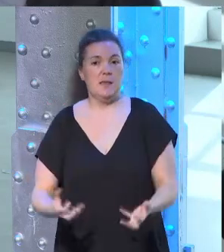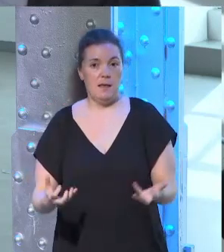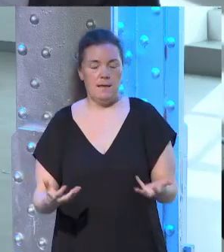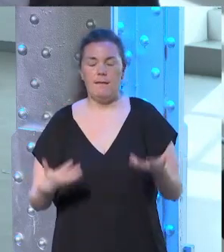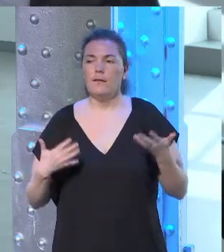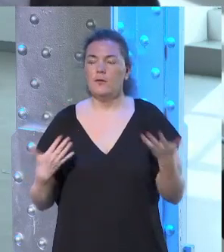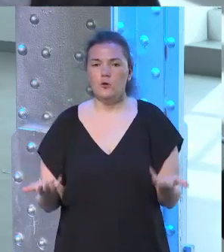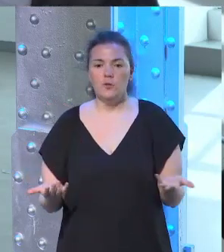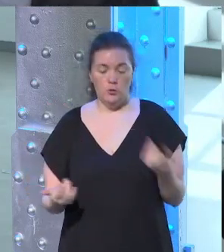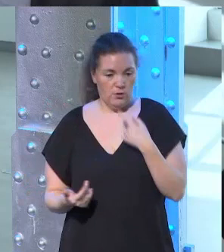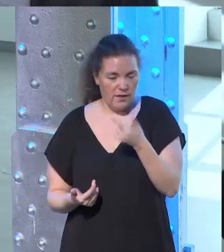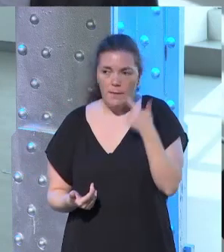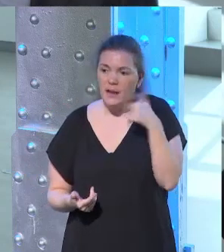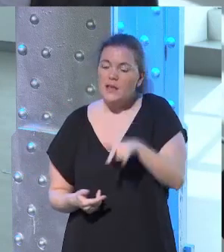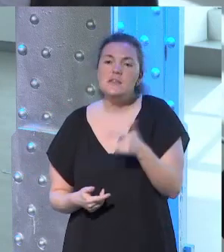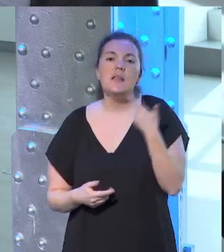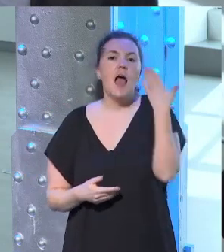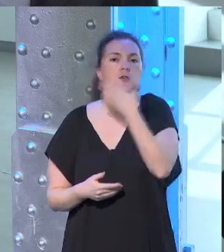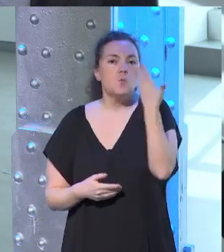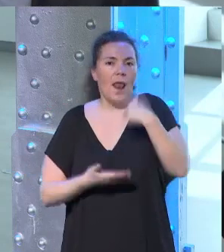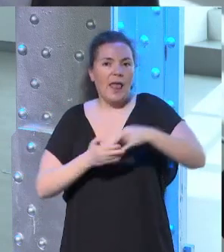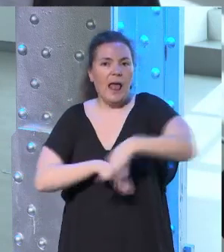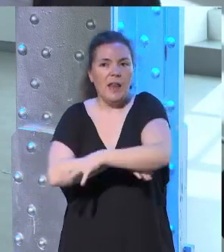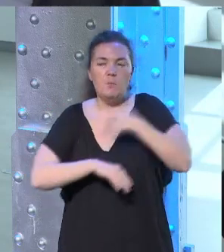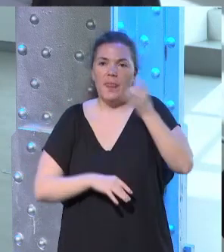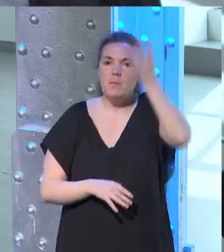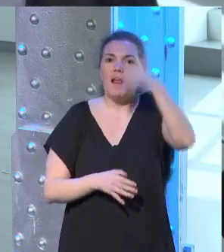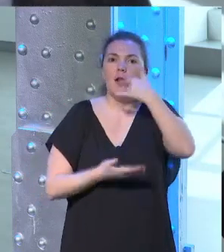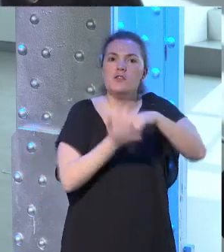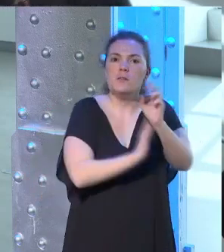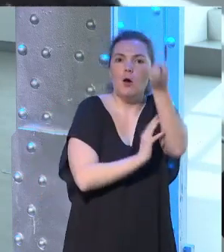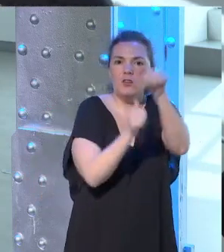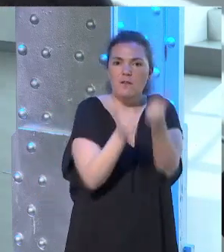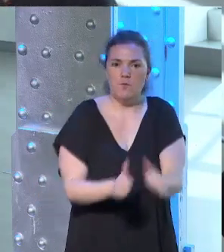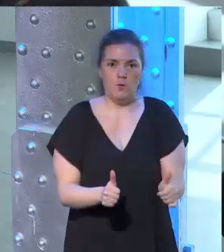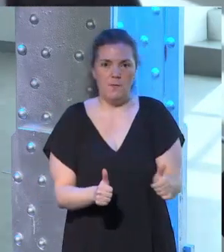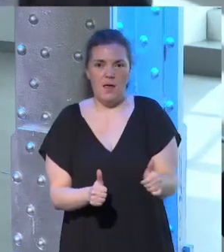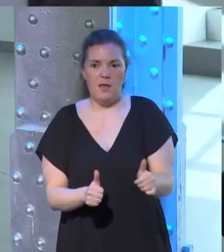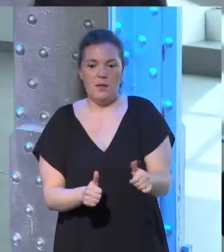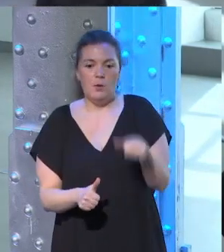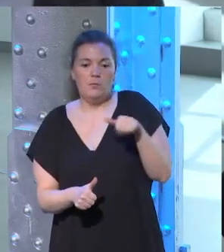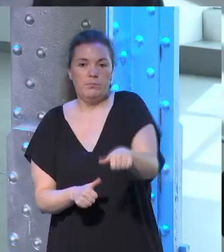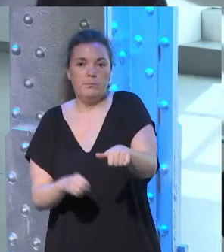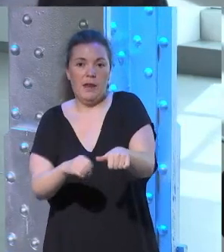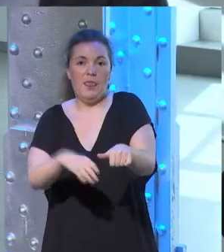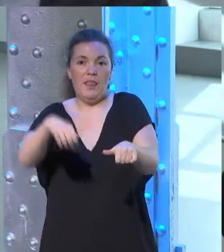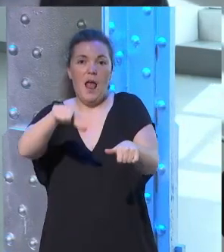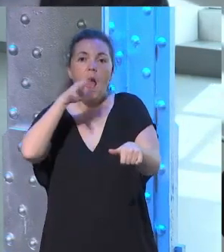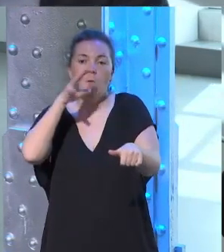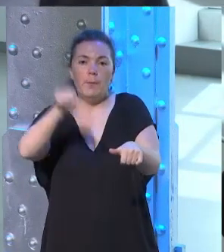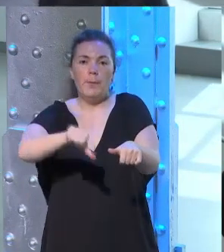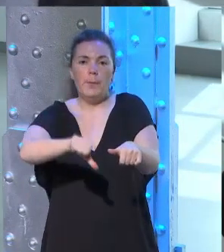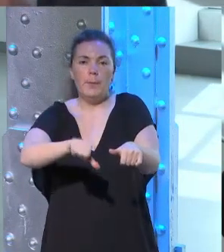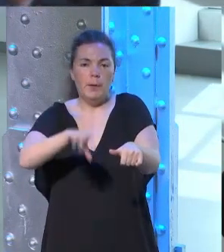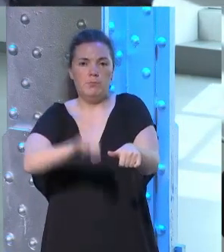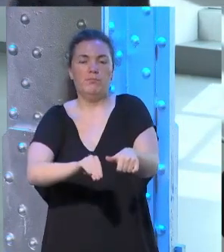Hombre, yo le dije, estamos en la escuela de ingenieros, ¿no podéis inventar un poco un sistema de que si es necesario ya le daré dos veces yo para que salga el agua, en lugar